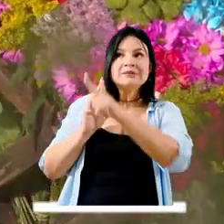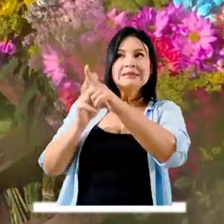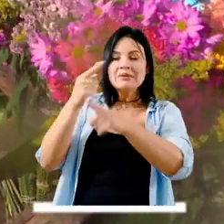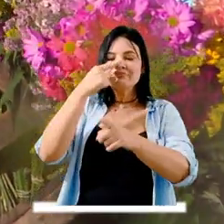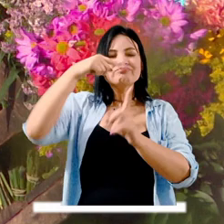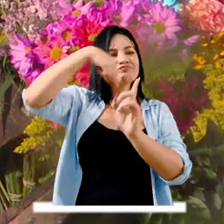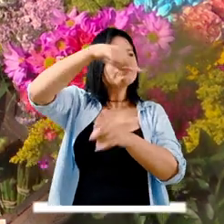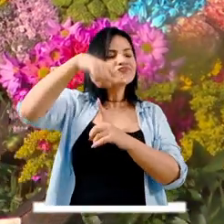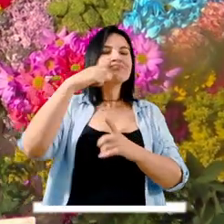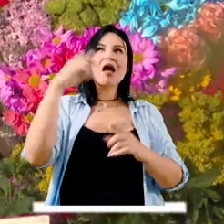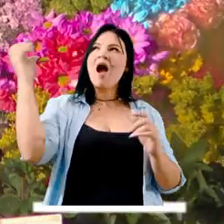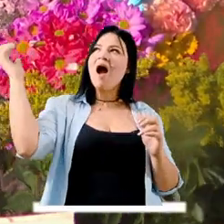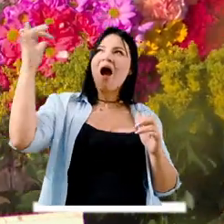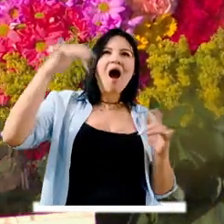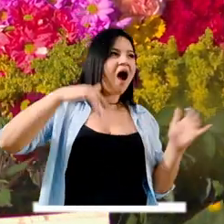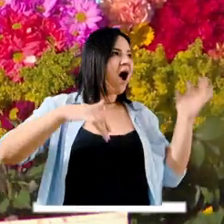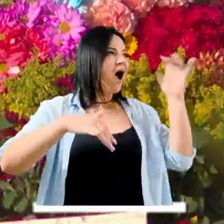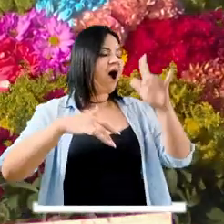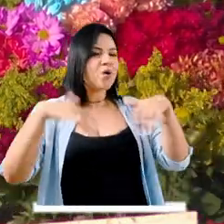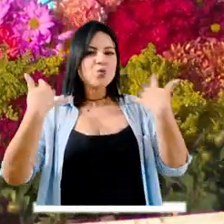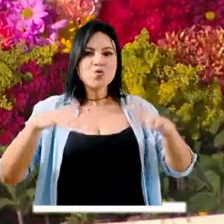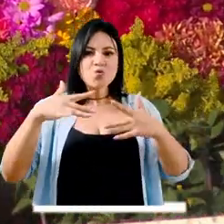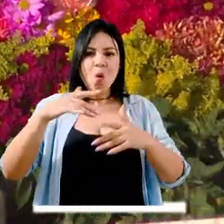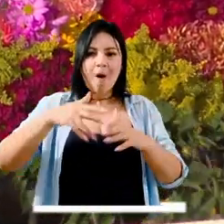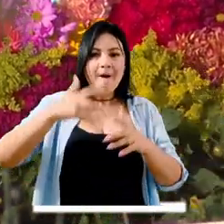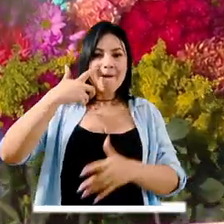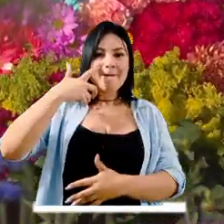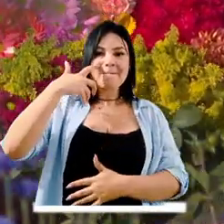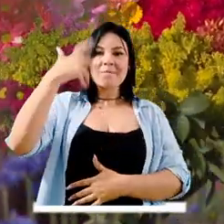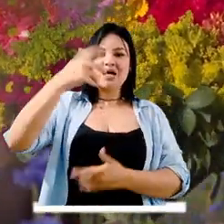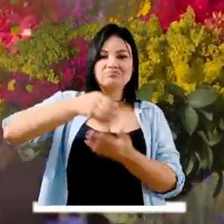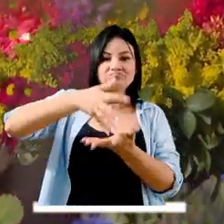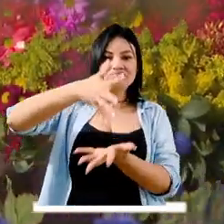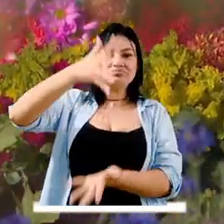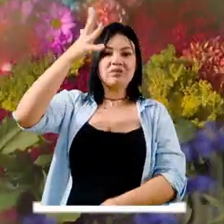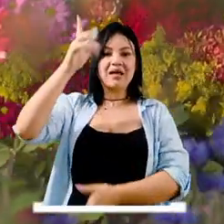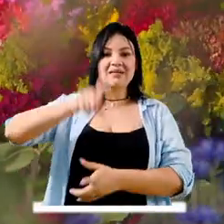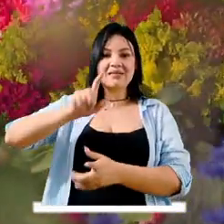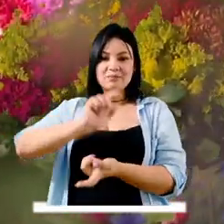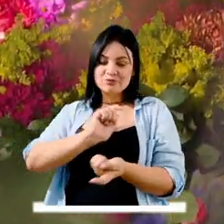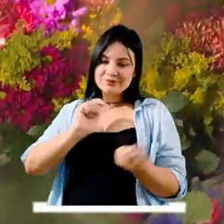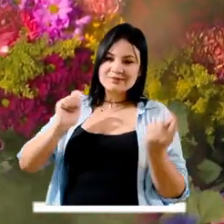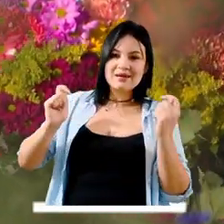de entender que para que mejores turistas vengan, para que mejores ingresos haya, tenemos